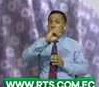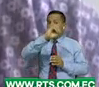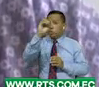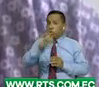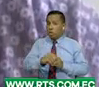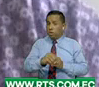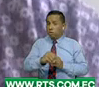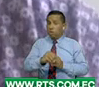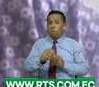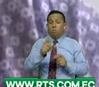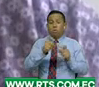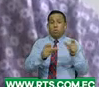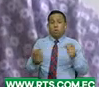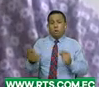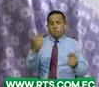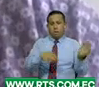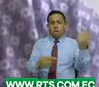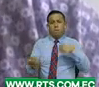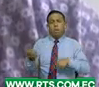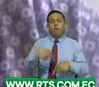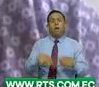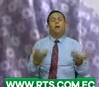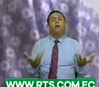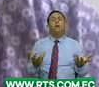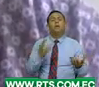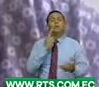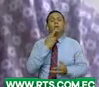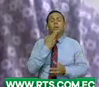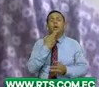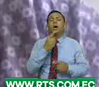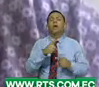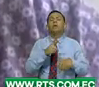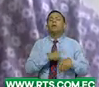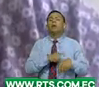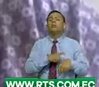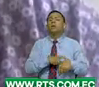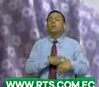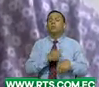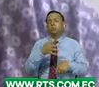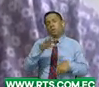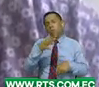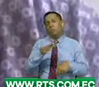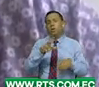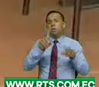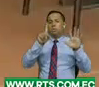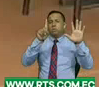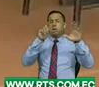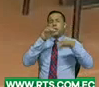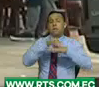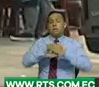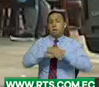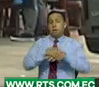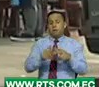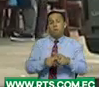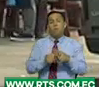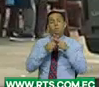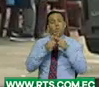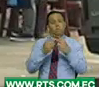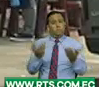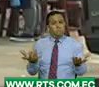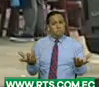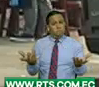negocio de restaurantes alimentos y bebidas se da a partir de las 6 de la tarde y que se tendrán que acoger a los